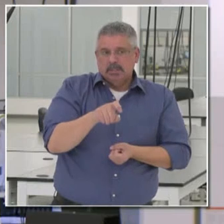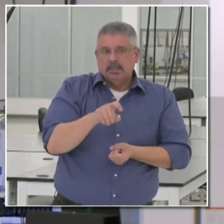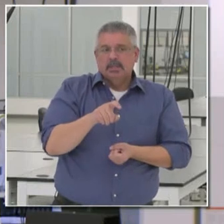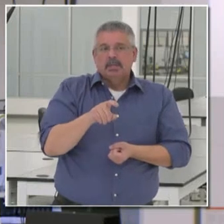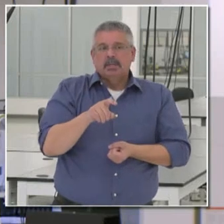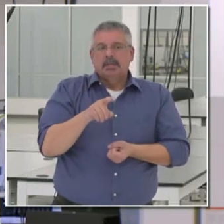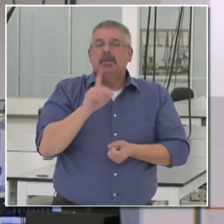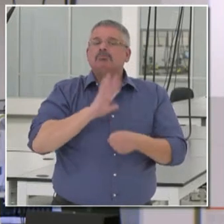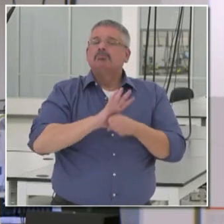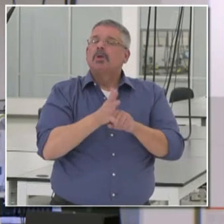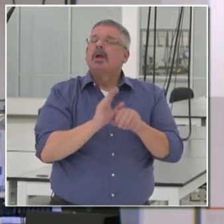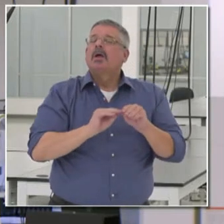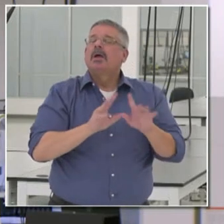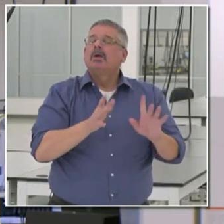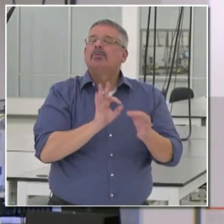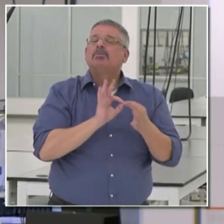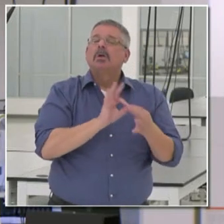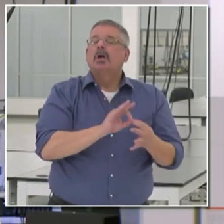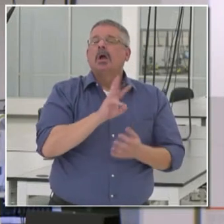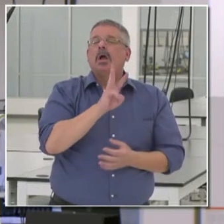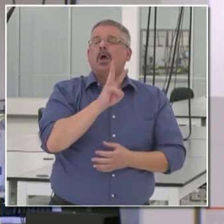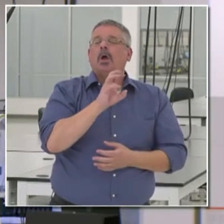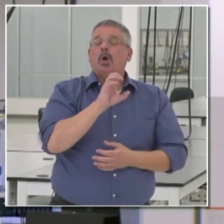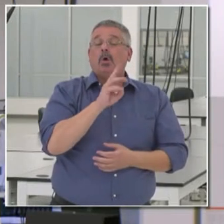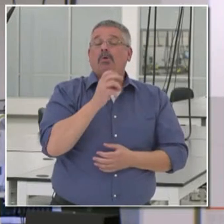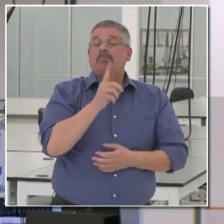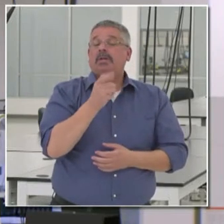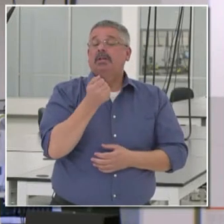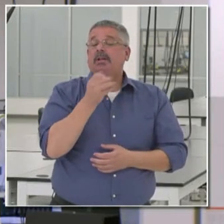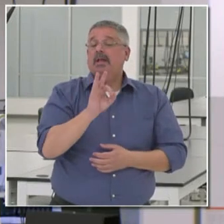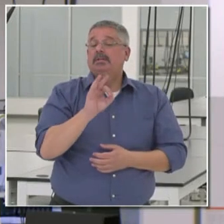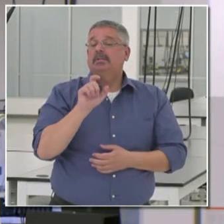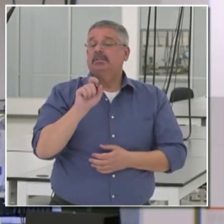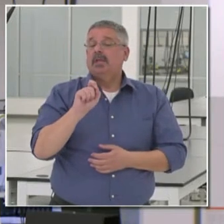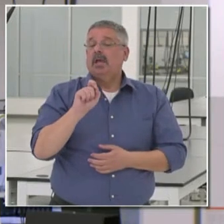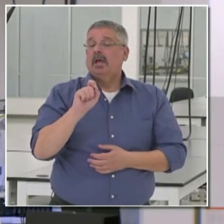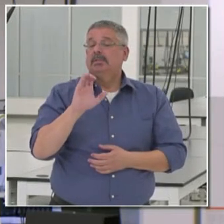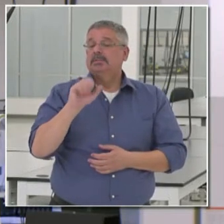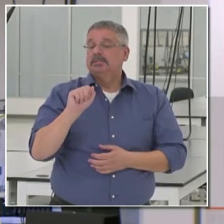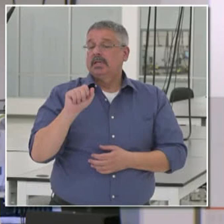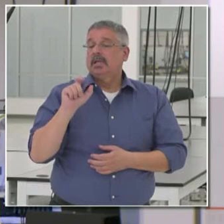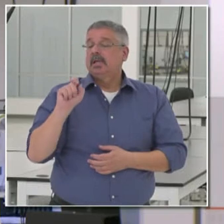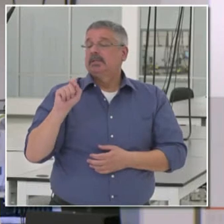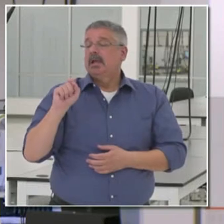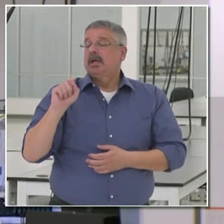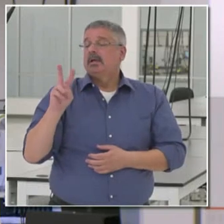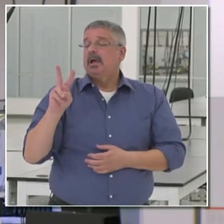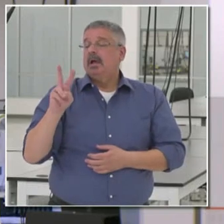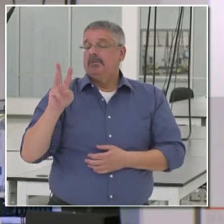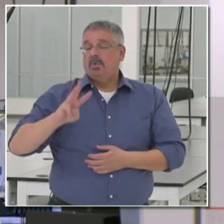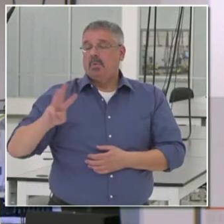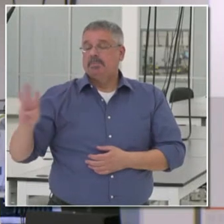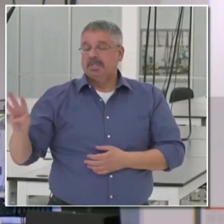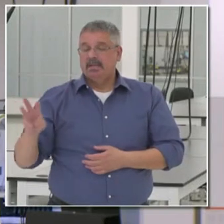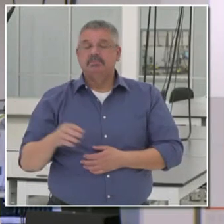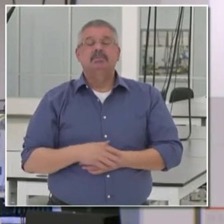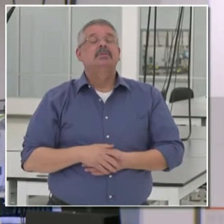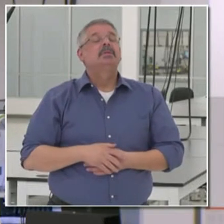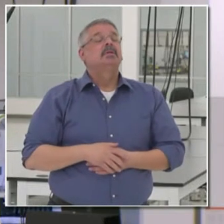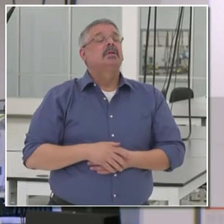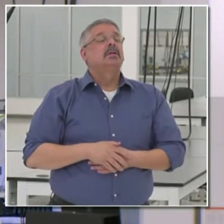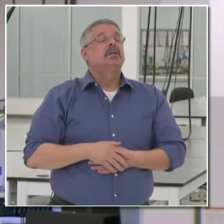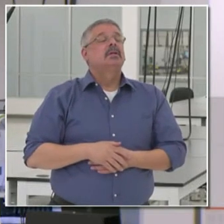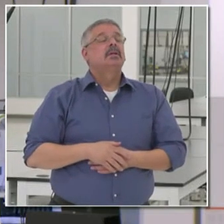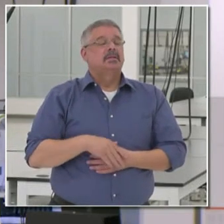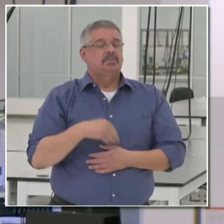puedan necesitar con la pandemia vayan a esa página kobe 19 puntos se apuntó una vez más aquí está en la pantalla en